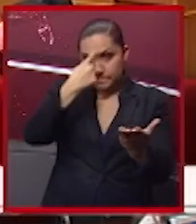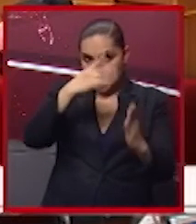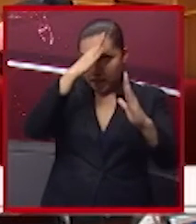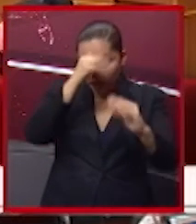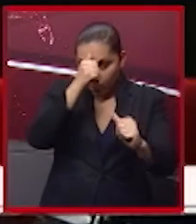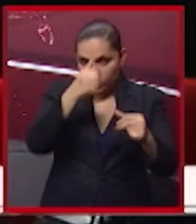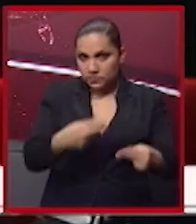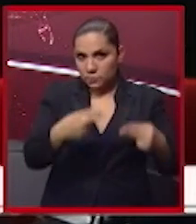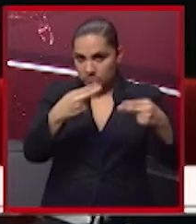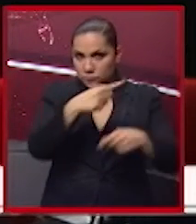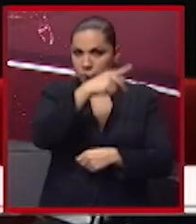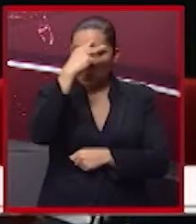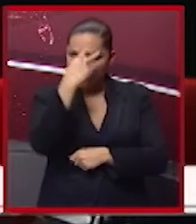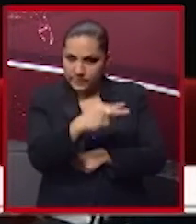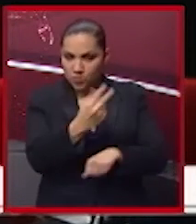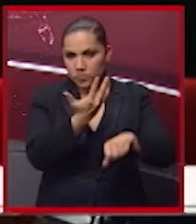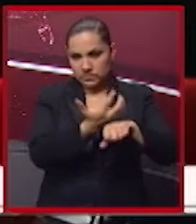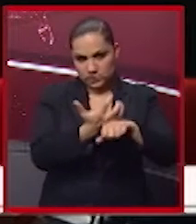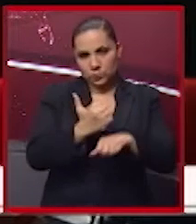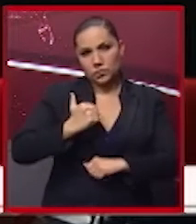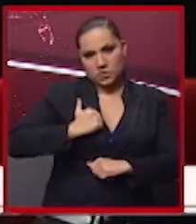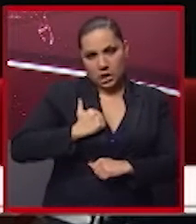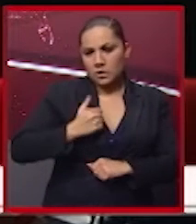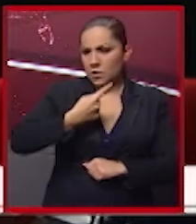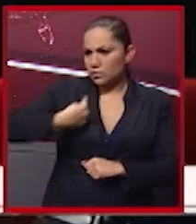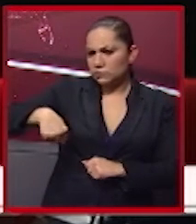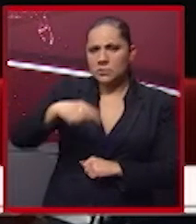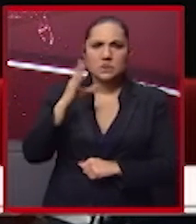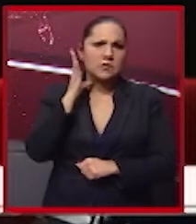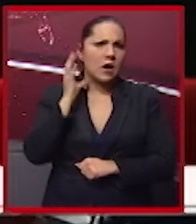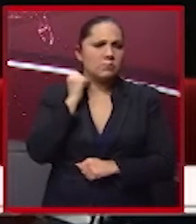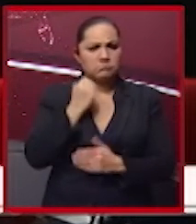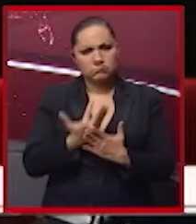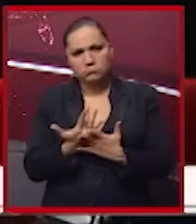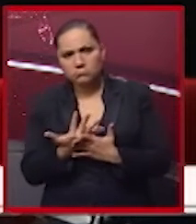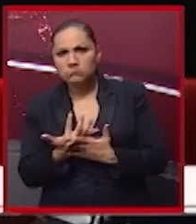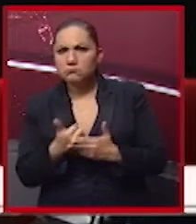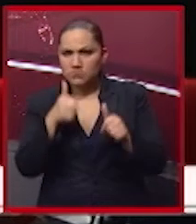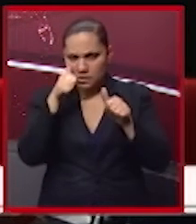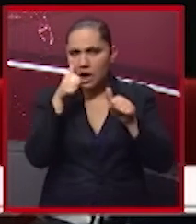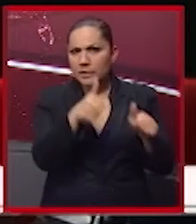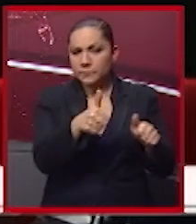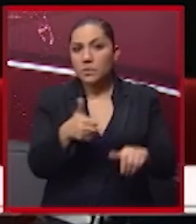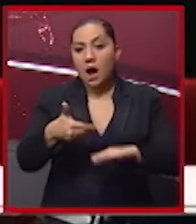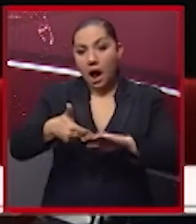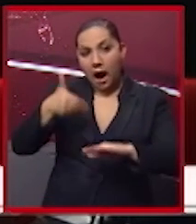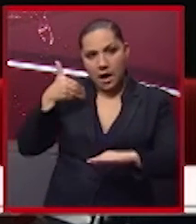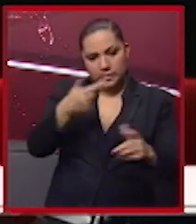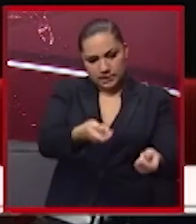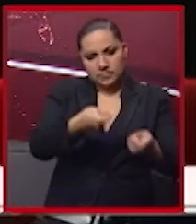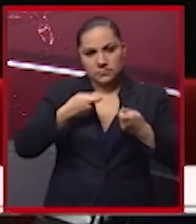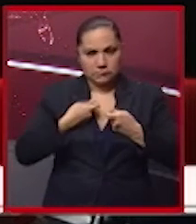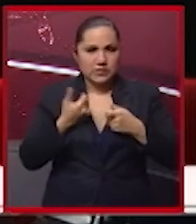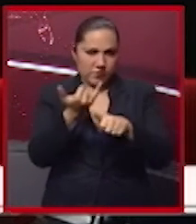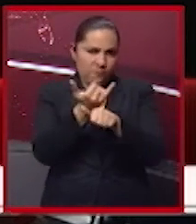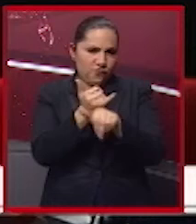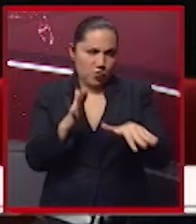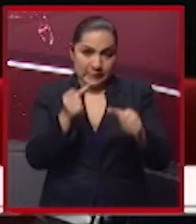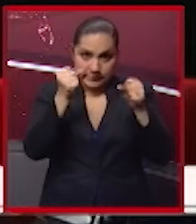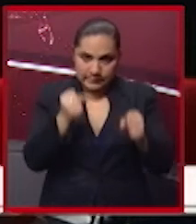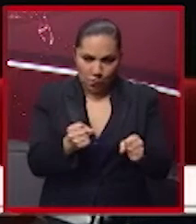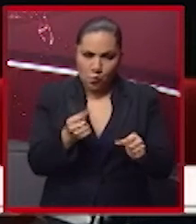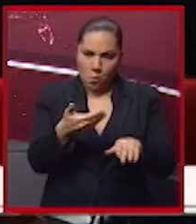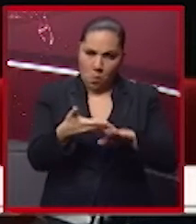entre México, Estados Unidos y Canadá. Recibimos ya información preliminar y seguiremos